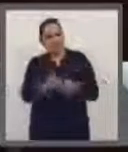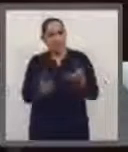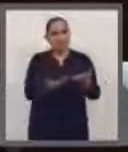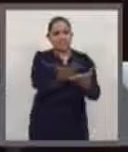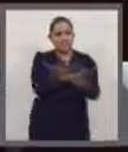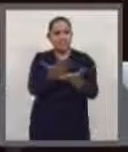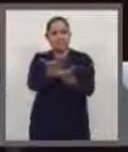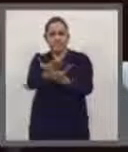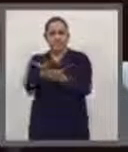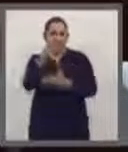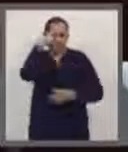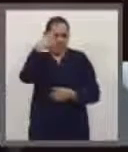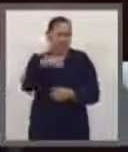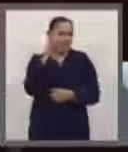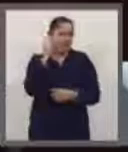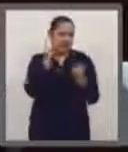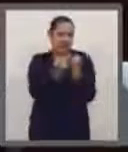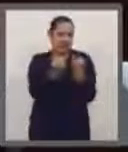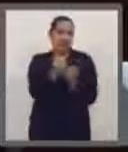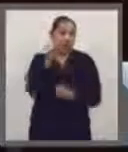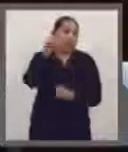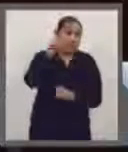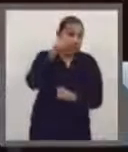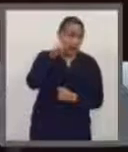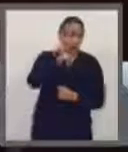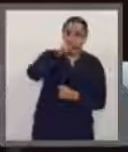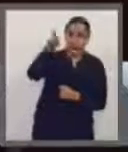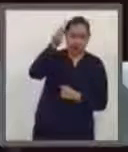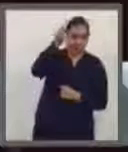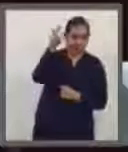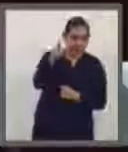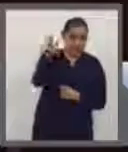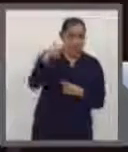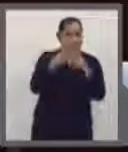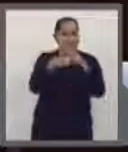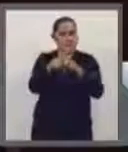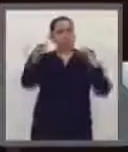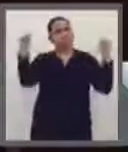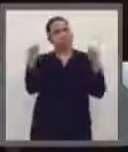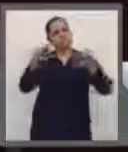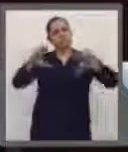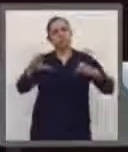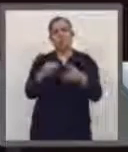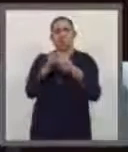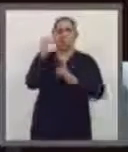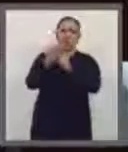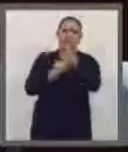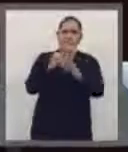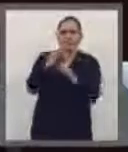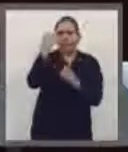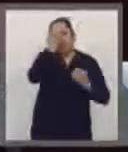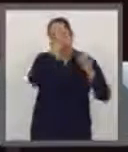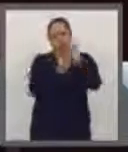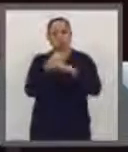mañana inicia en Hidalgo el Congreso Internacional para la Evaluación de la Educación